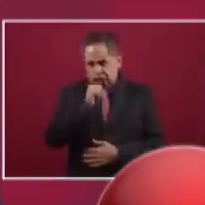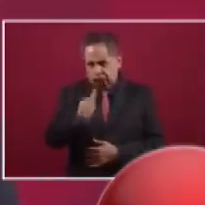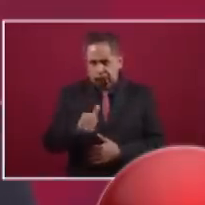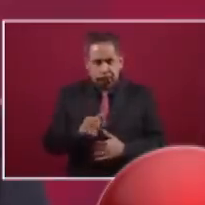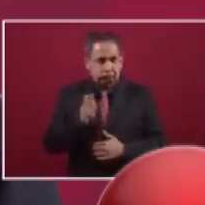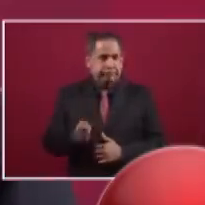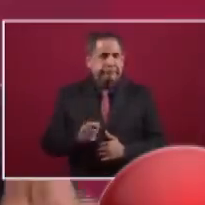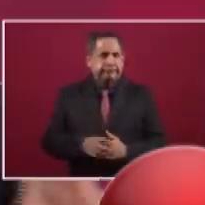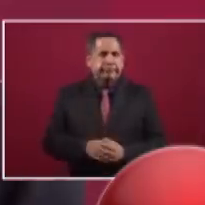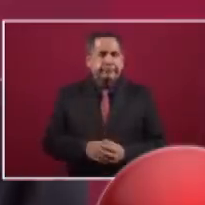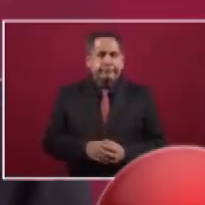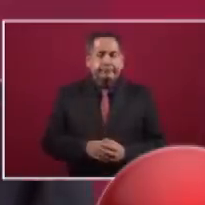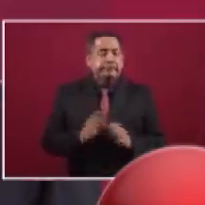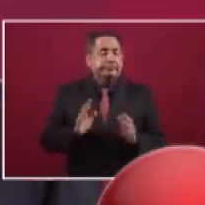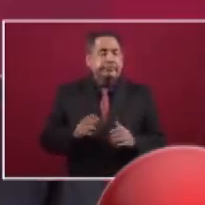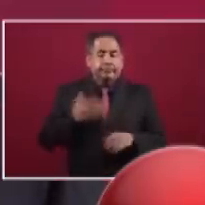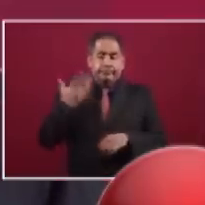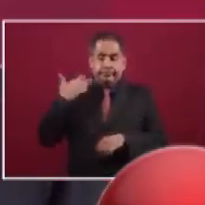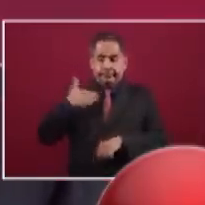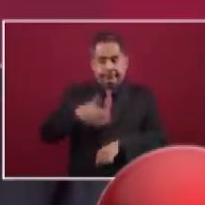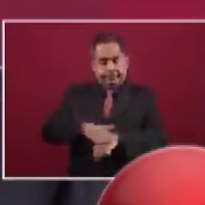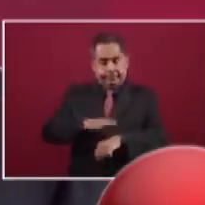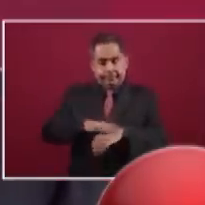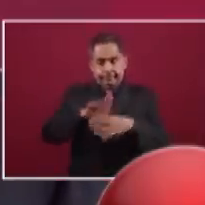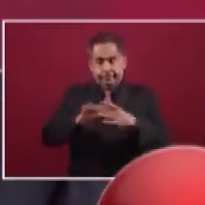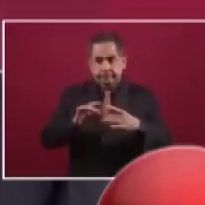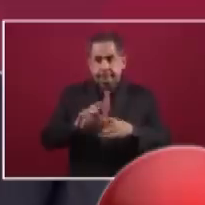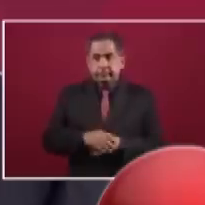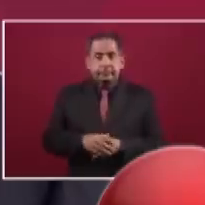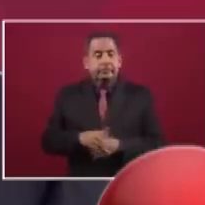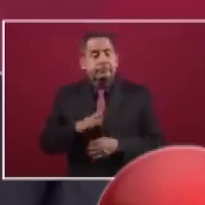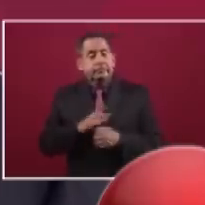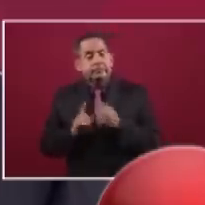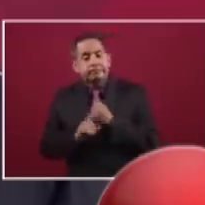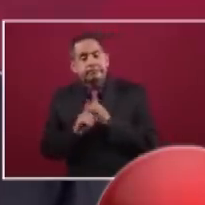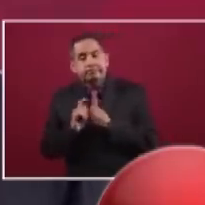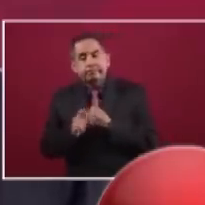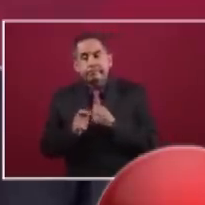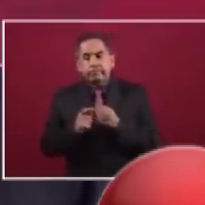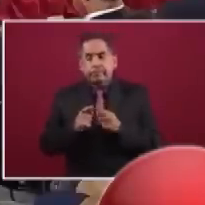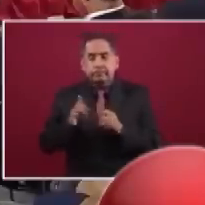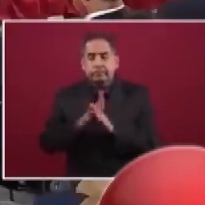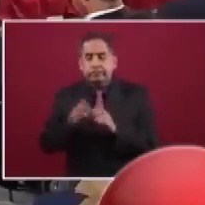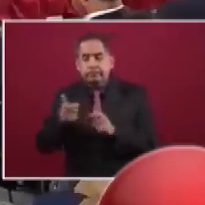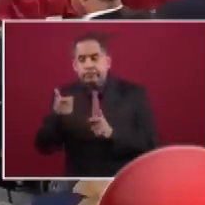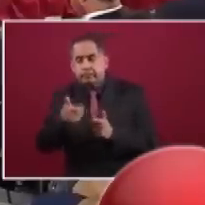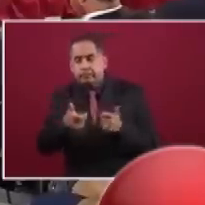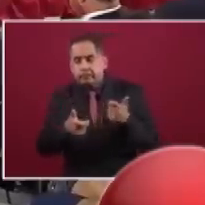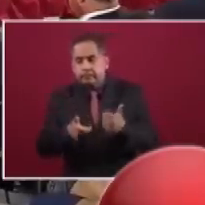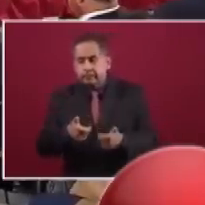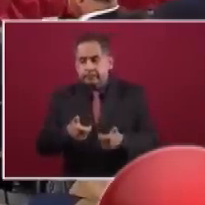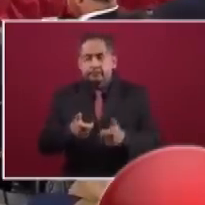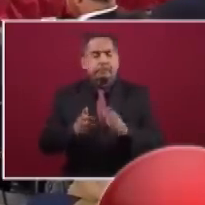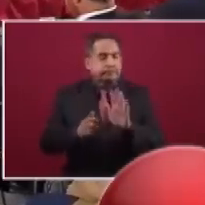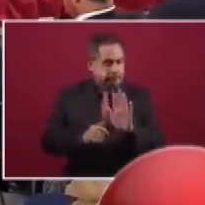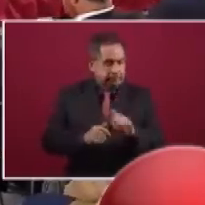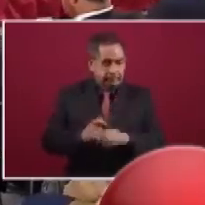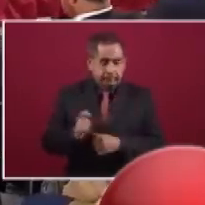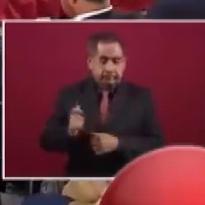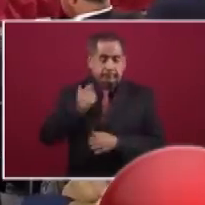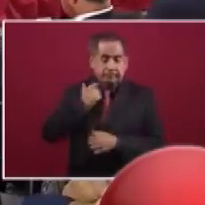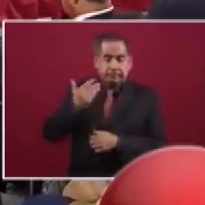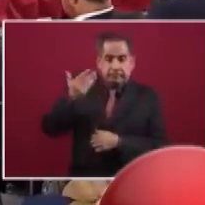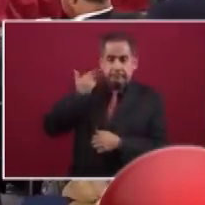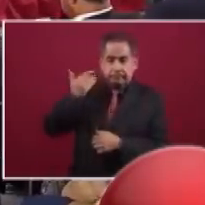Y ya señalaba yo que hay un problema de las formas de pago. En los anteriores